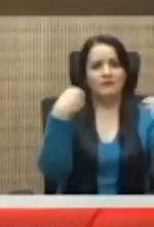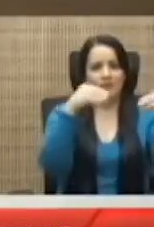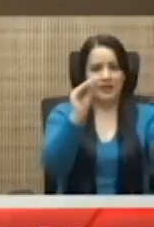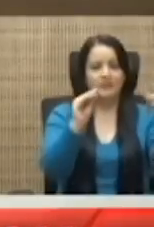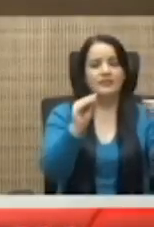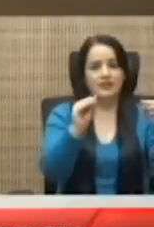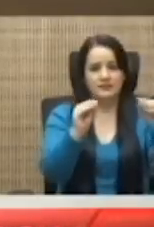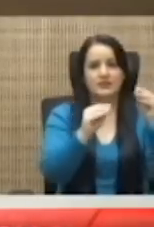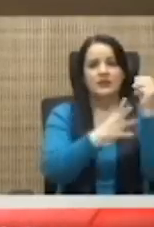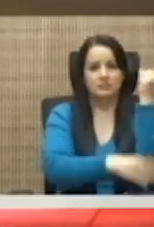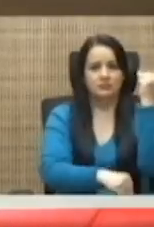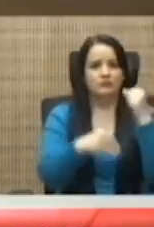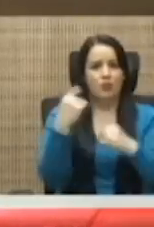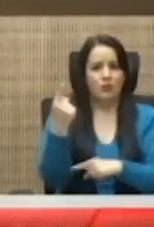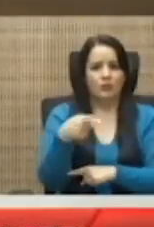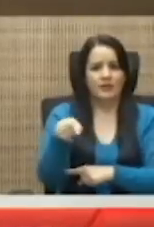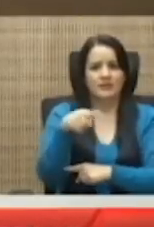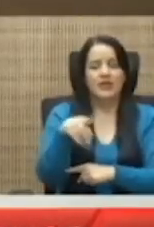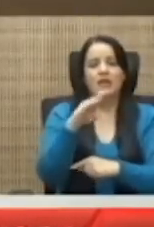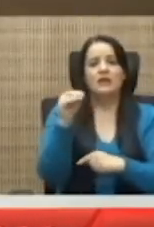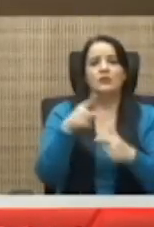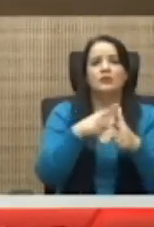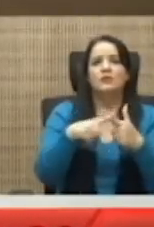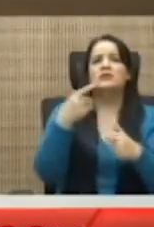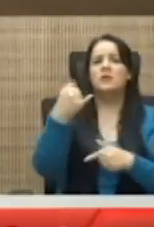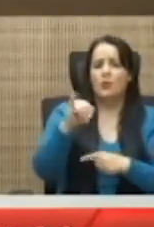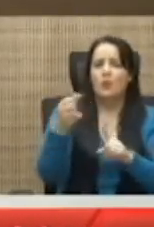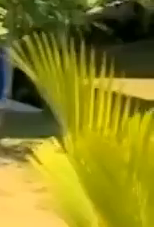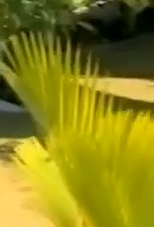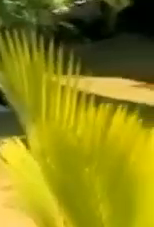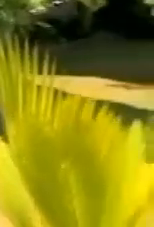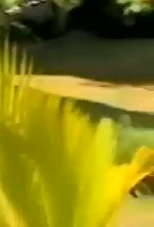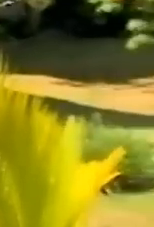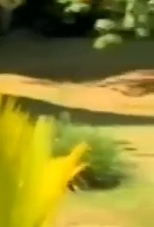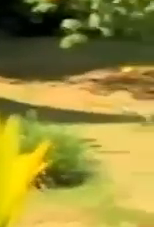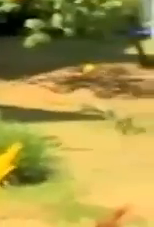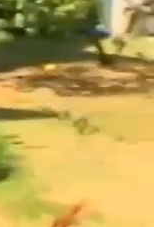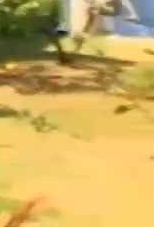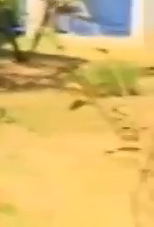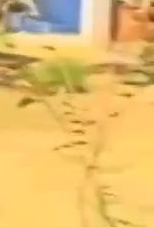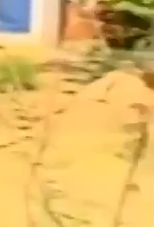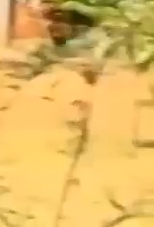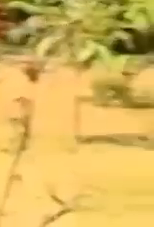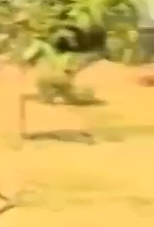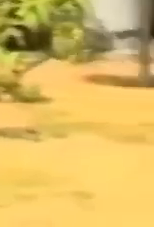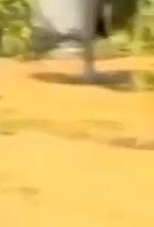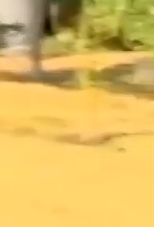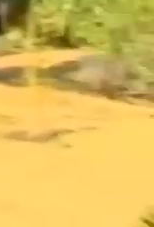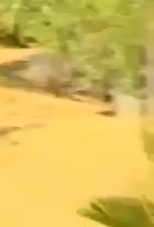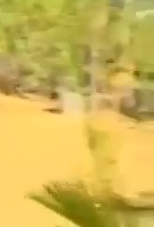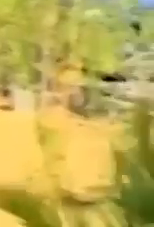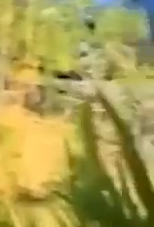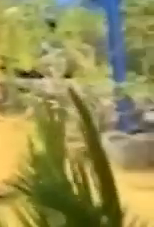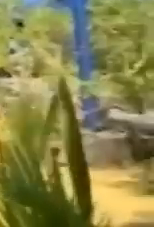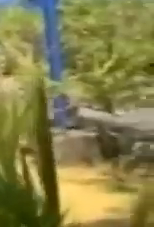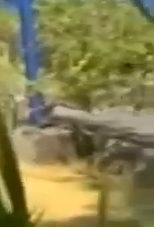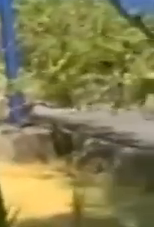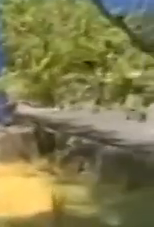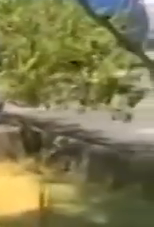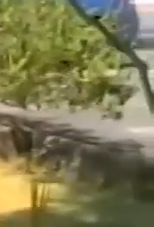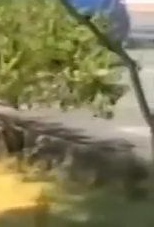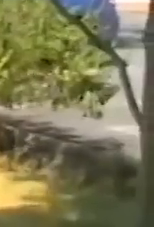la defensora los últimos 4 años, sí lo hubo. Crespo explicó que en el último año la Defensoría de los Habitantes